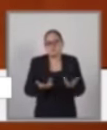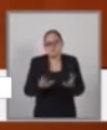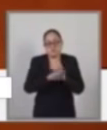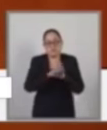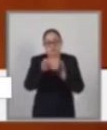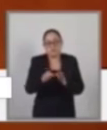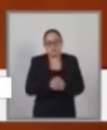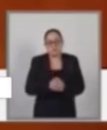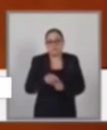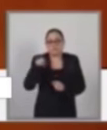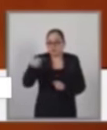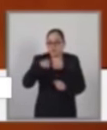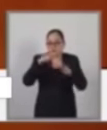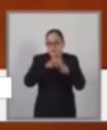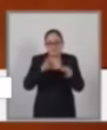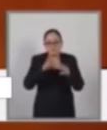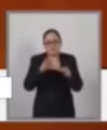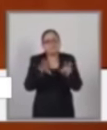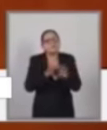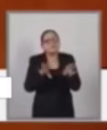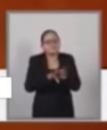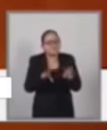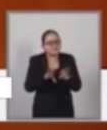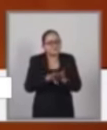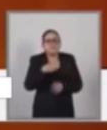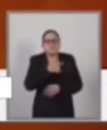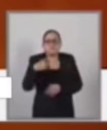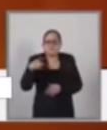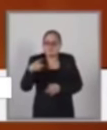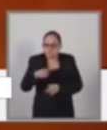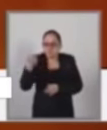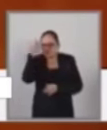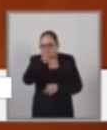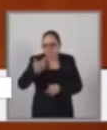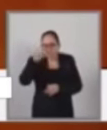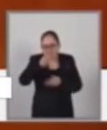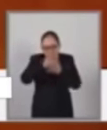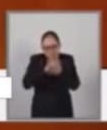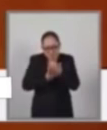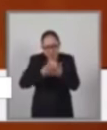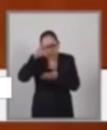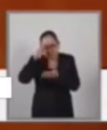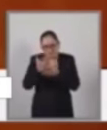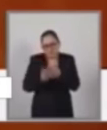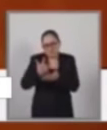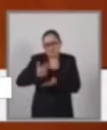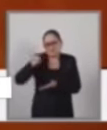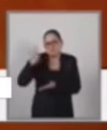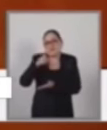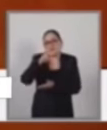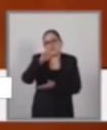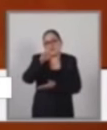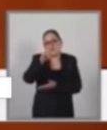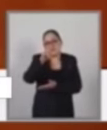académico y de funcionario lo acreditan plenamente para esta que es una nueva responsabilidad y